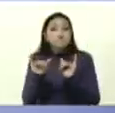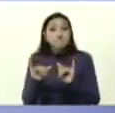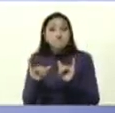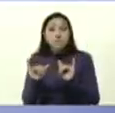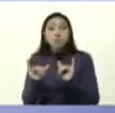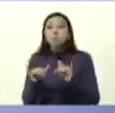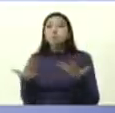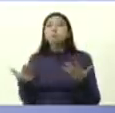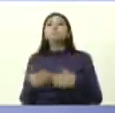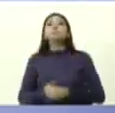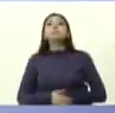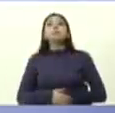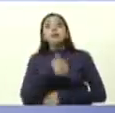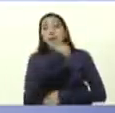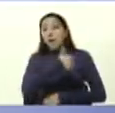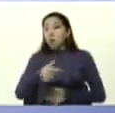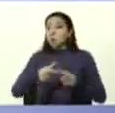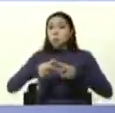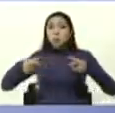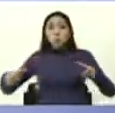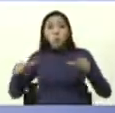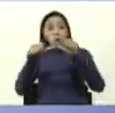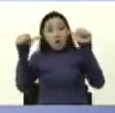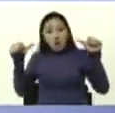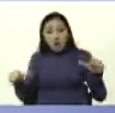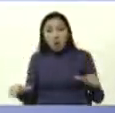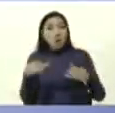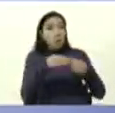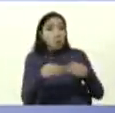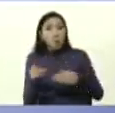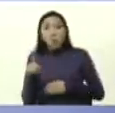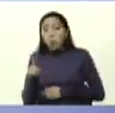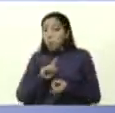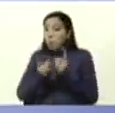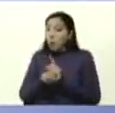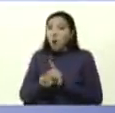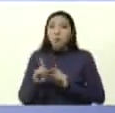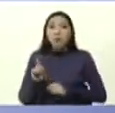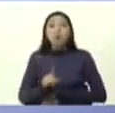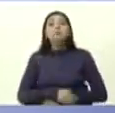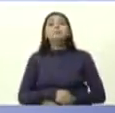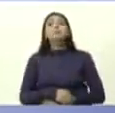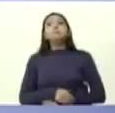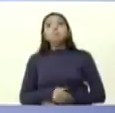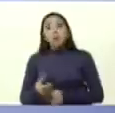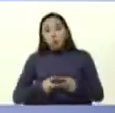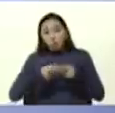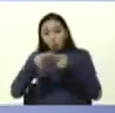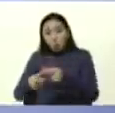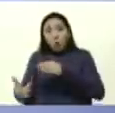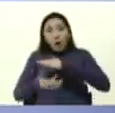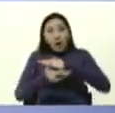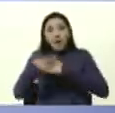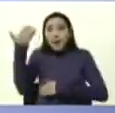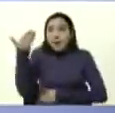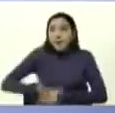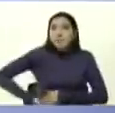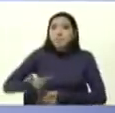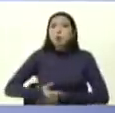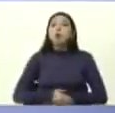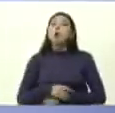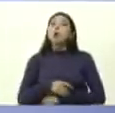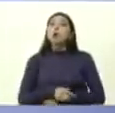para los bolívares ni para el sistema de divisas. Apuestan a la implementación del bolívar digital. Ha destacado que también